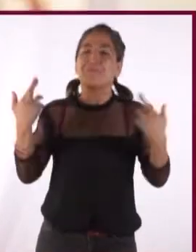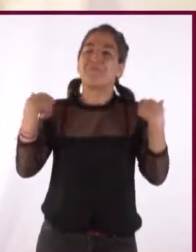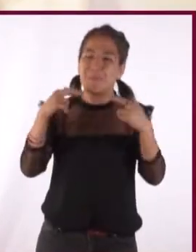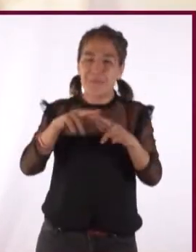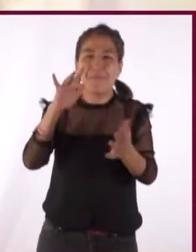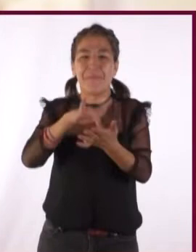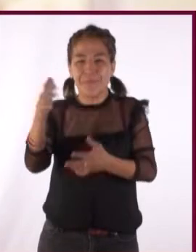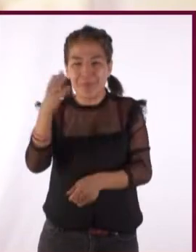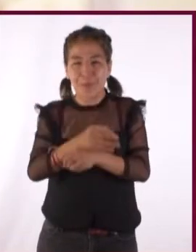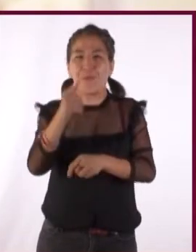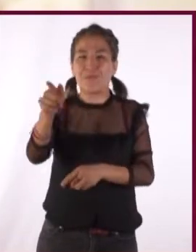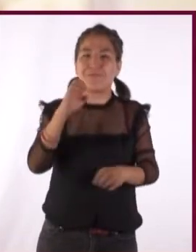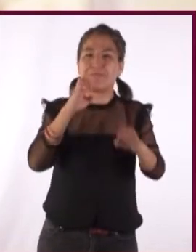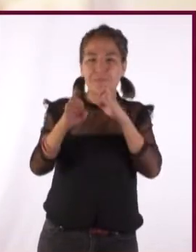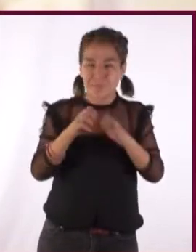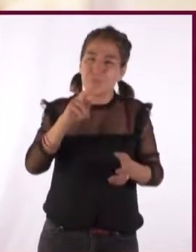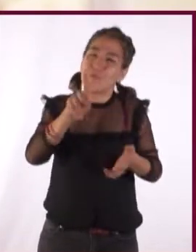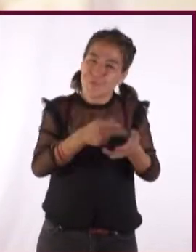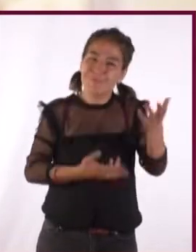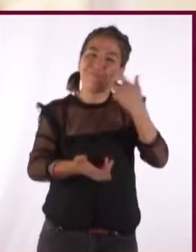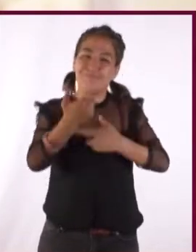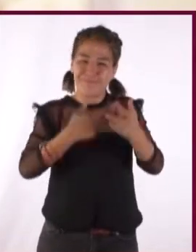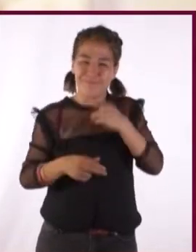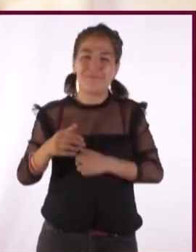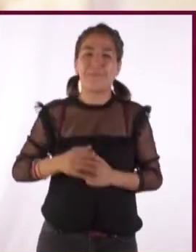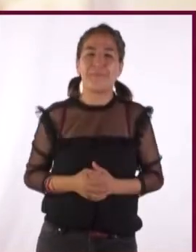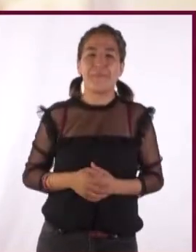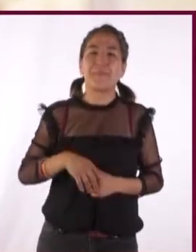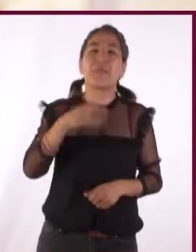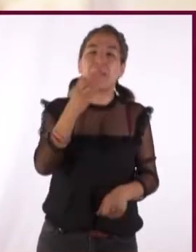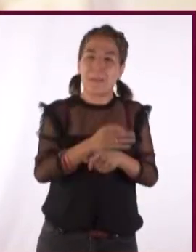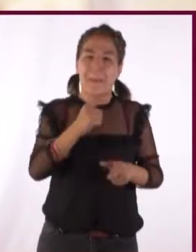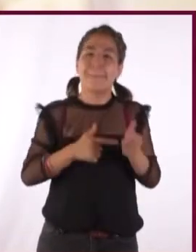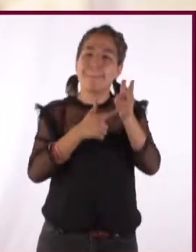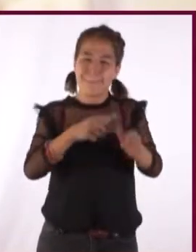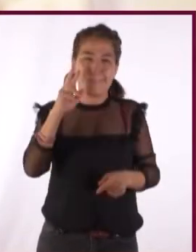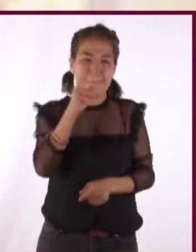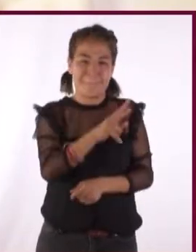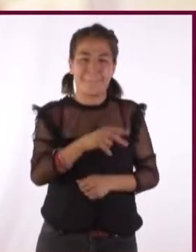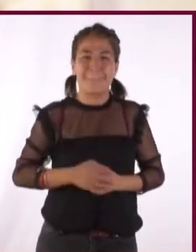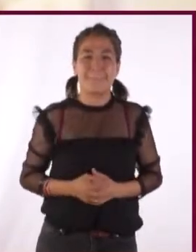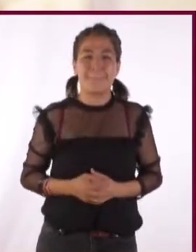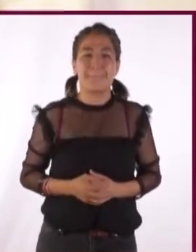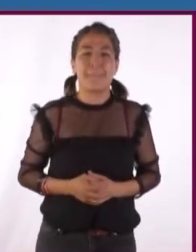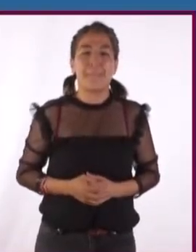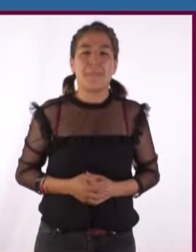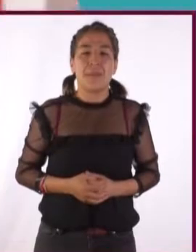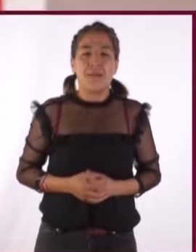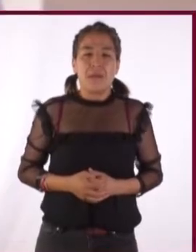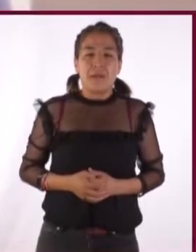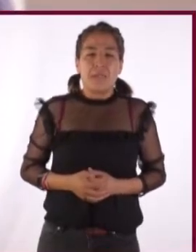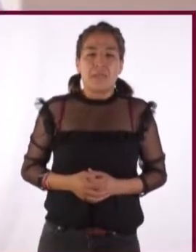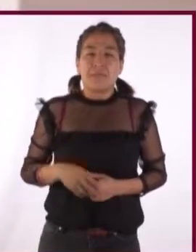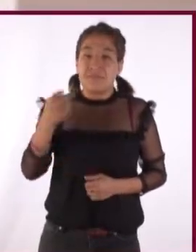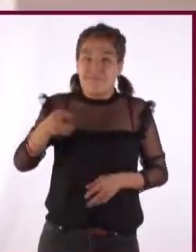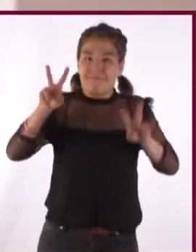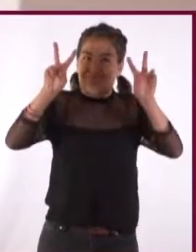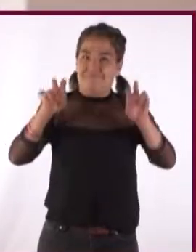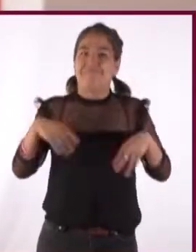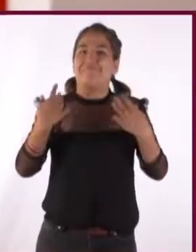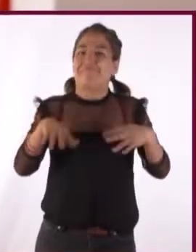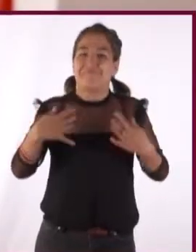Maestro, muchas gracias por esta parte de la entrevista. En un momento regresamos con usted y no se vayan, regresamos al foro. Este tema está